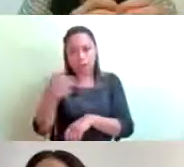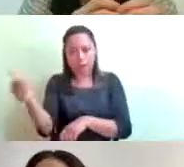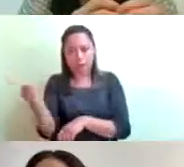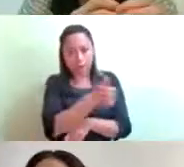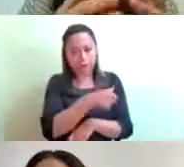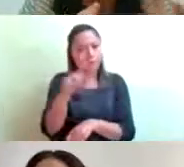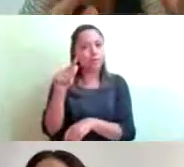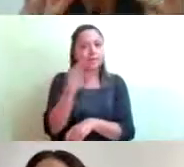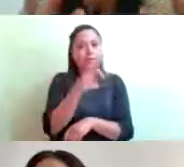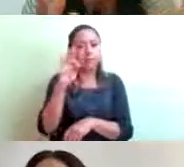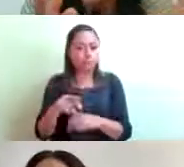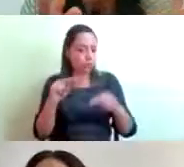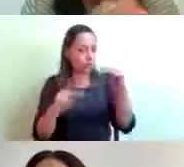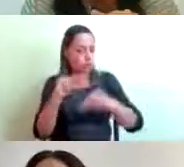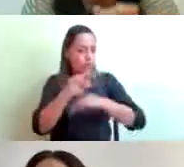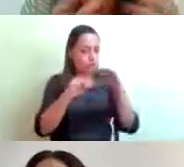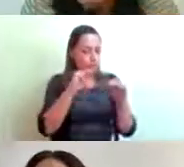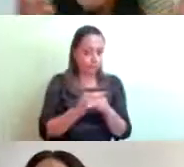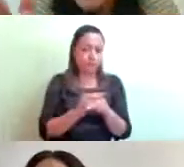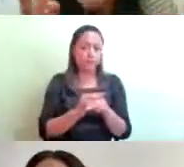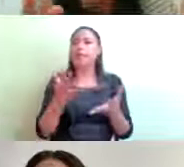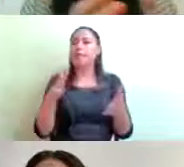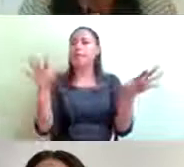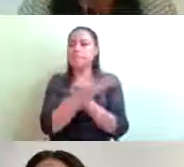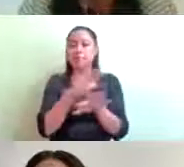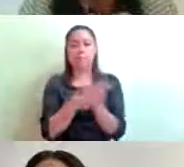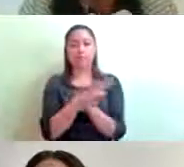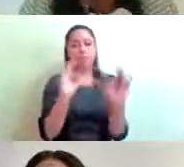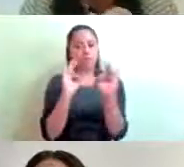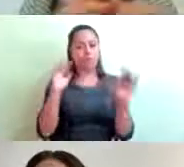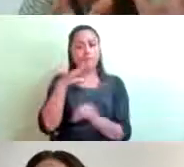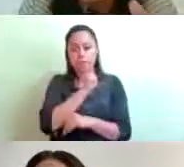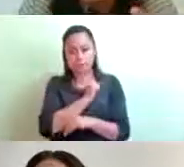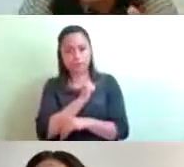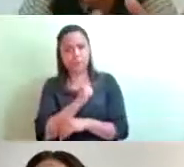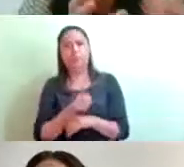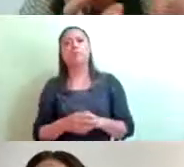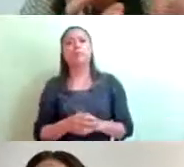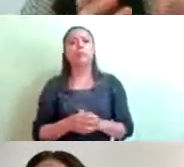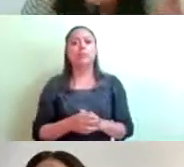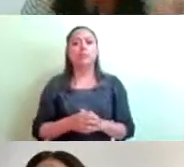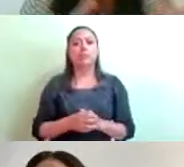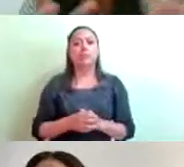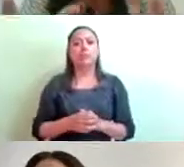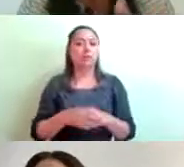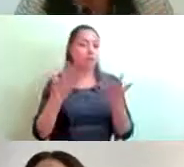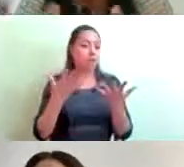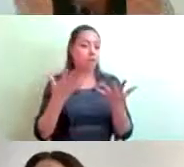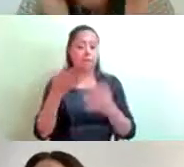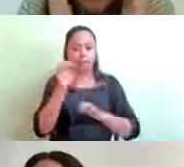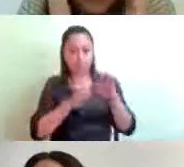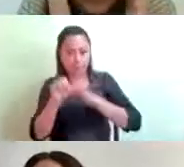global. La causa del cambio climático y la concentración de carbono es la industria eléctrica y